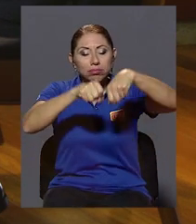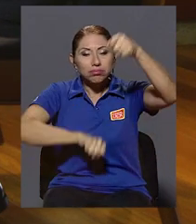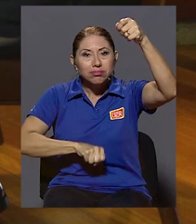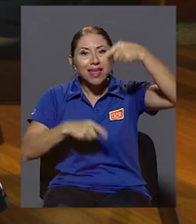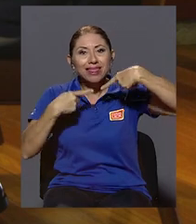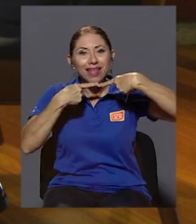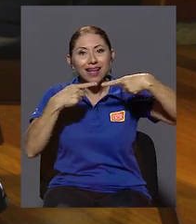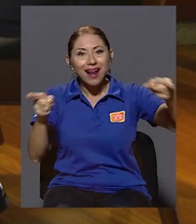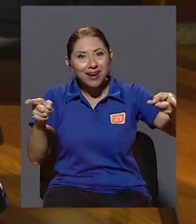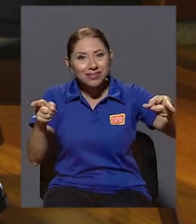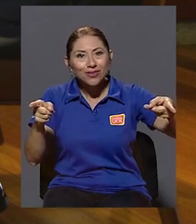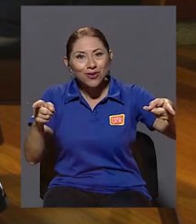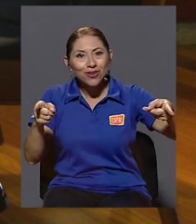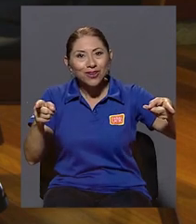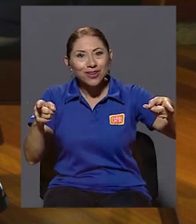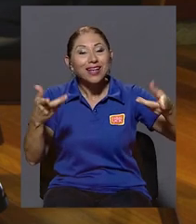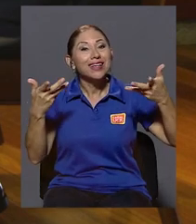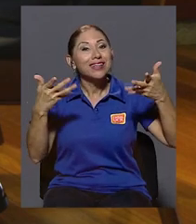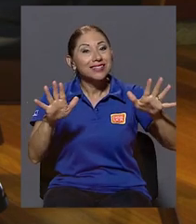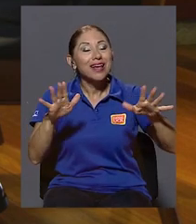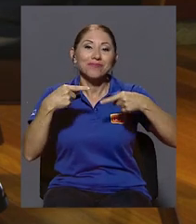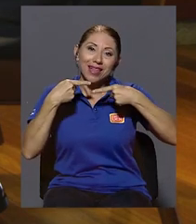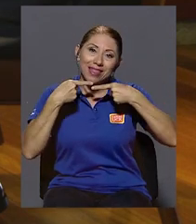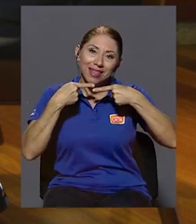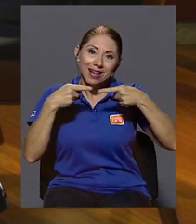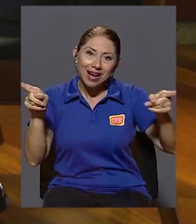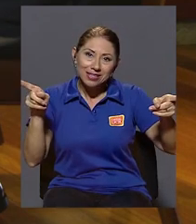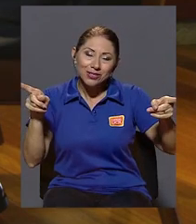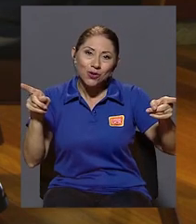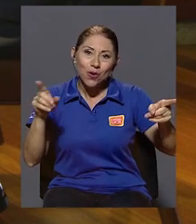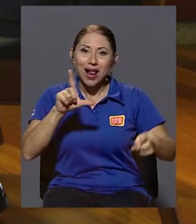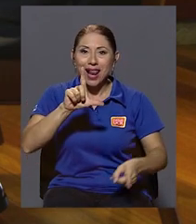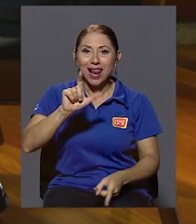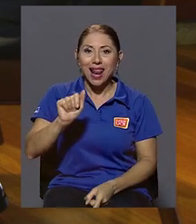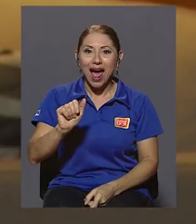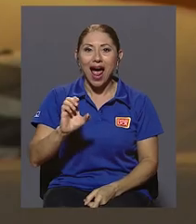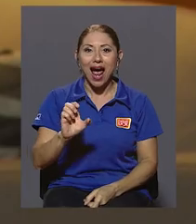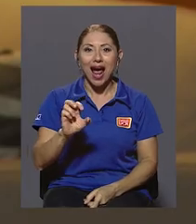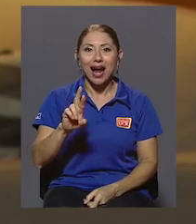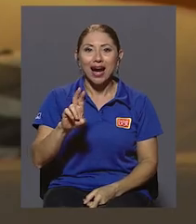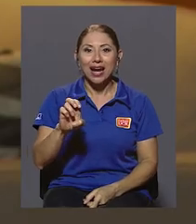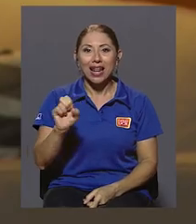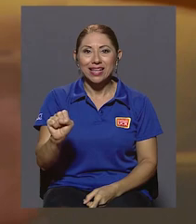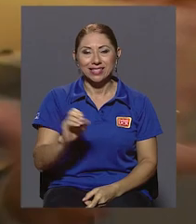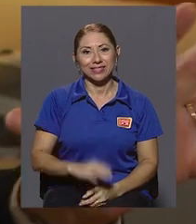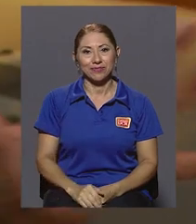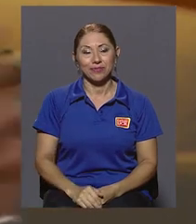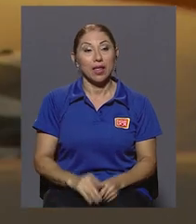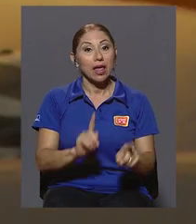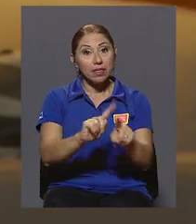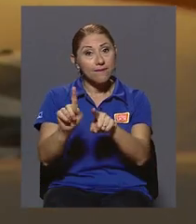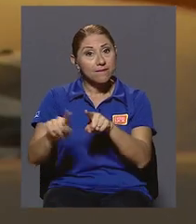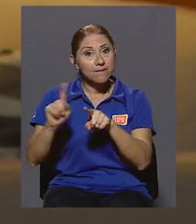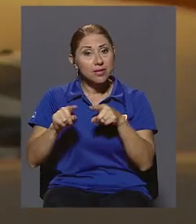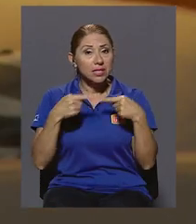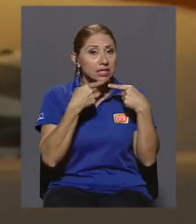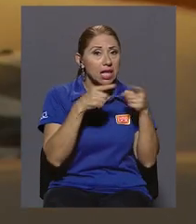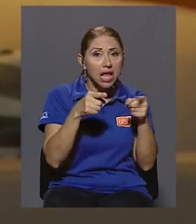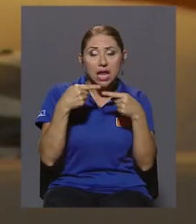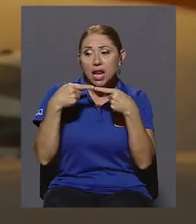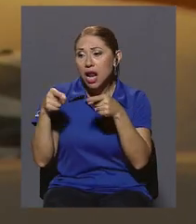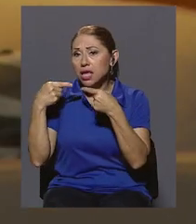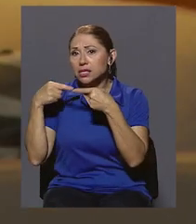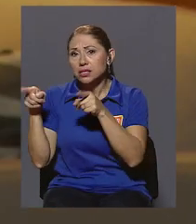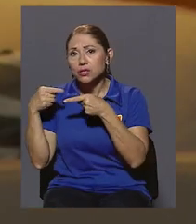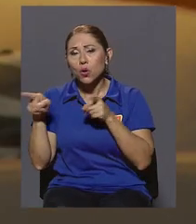la declaración ya propiamente dicha de la CRES. En las declaraciones hay